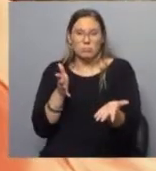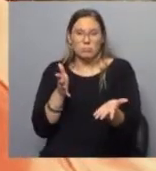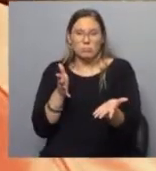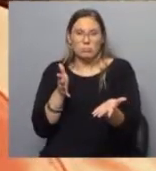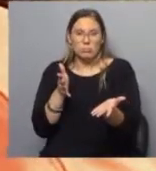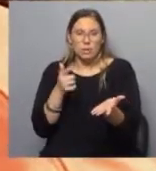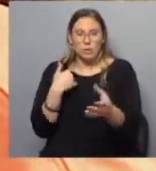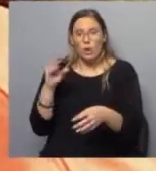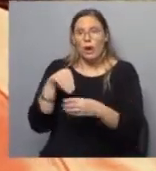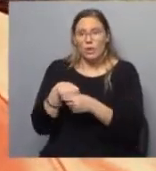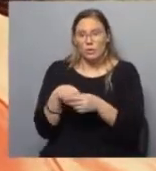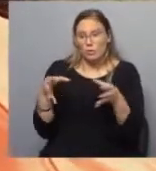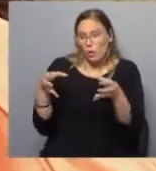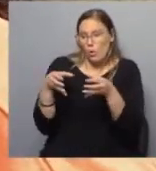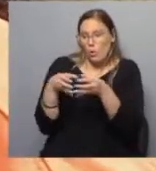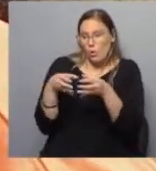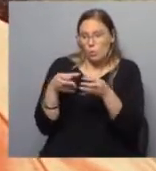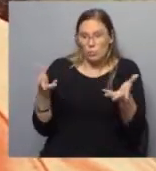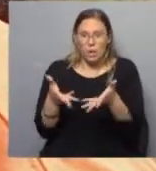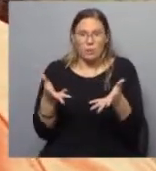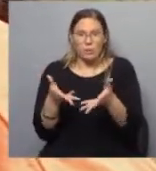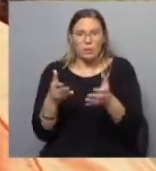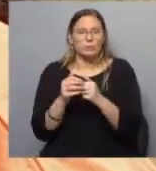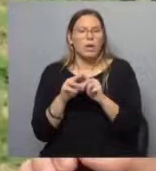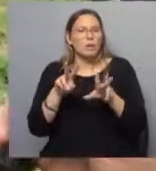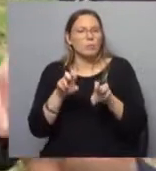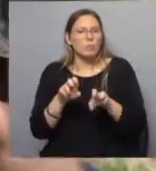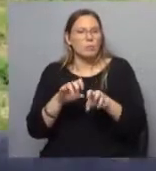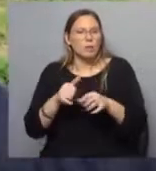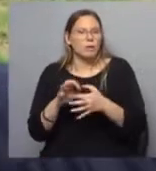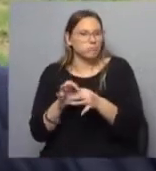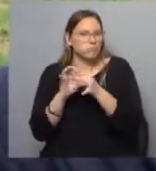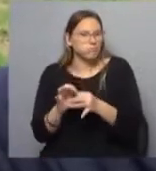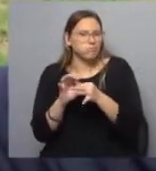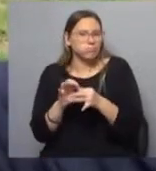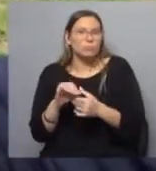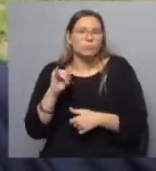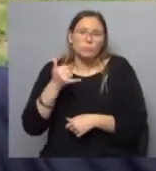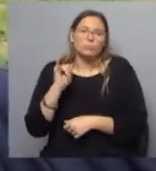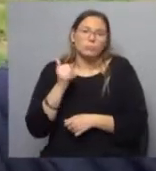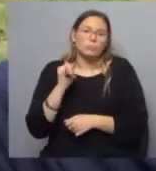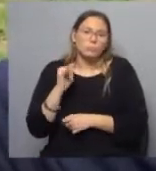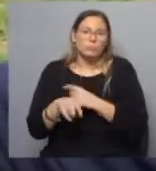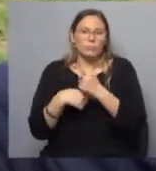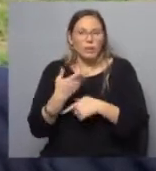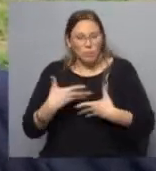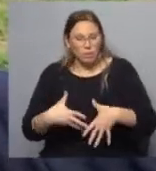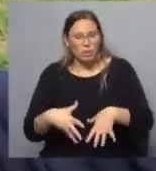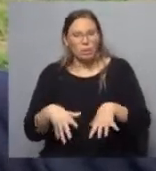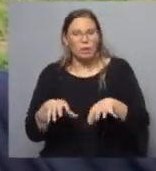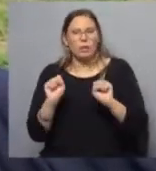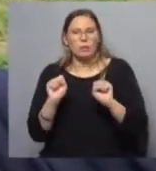hice integrante de esa comunidad hoy por hoy, ¿no? Es un tema que llevas contigo siempre. Sí, después que descubrí